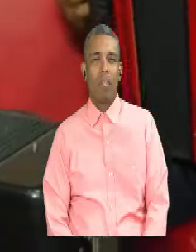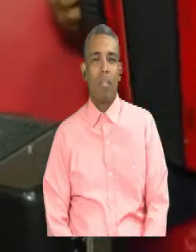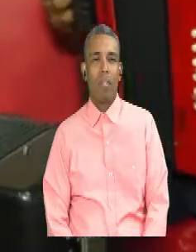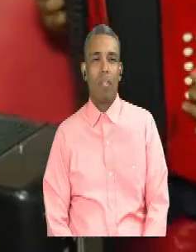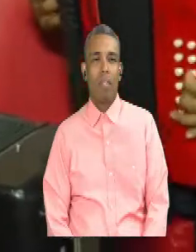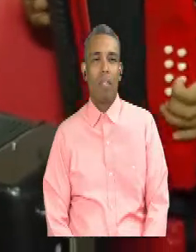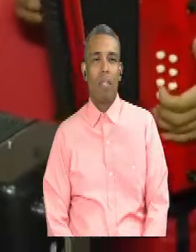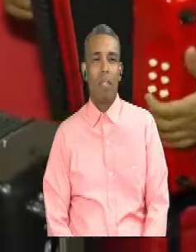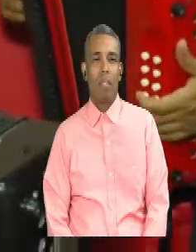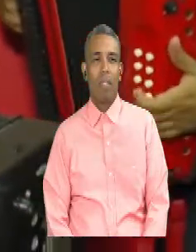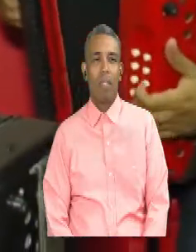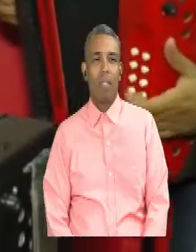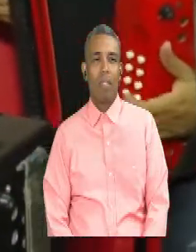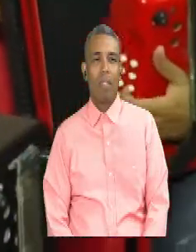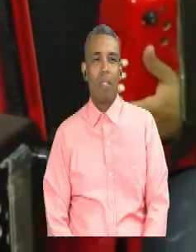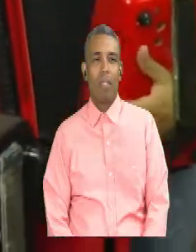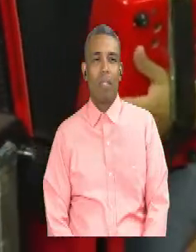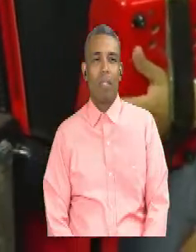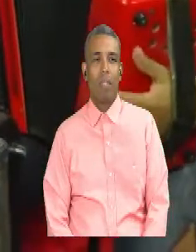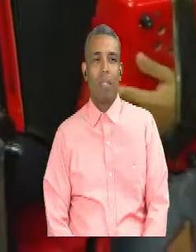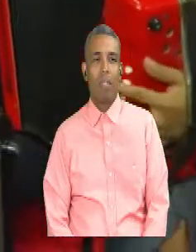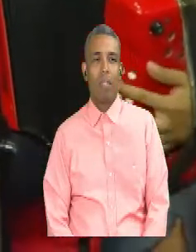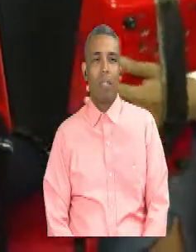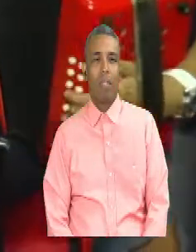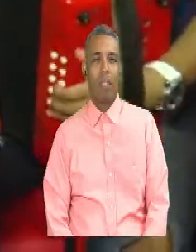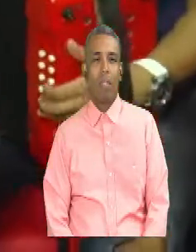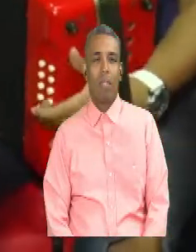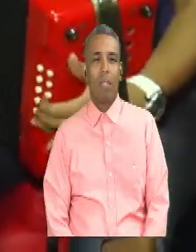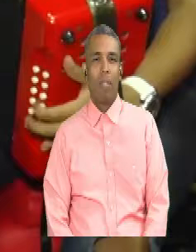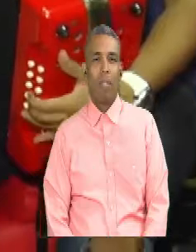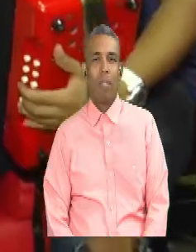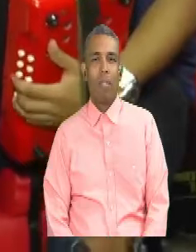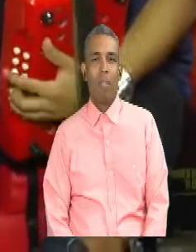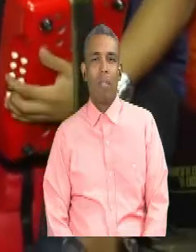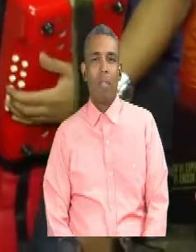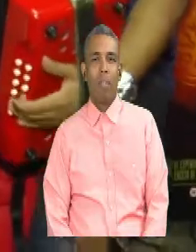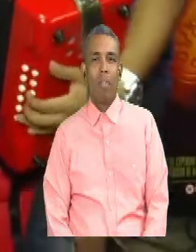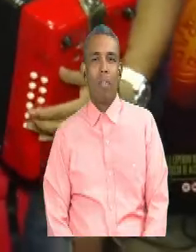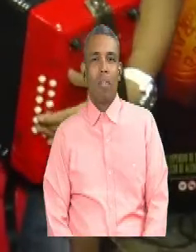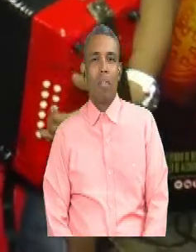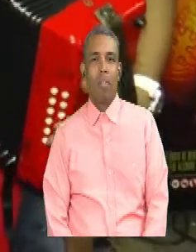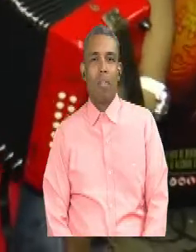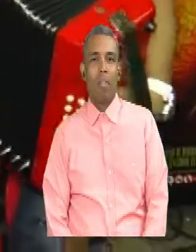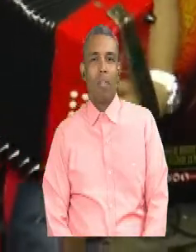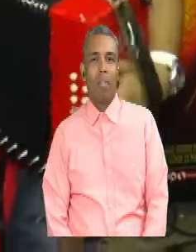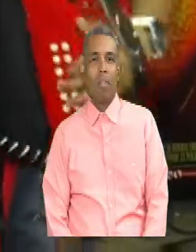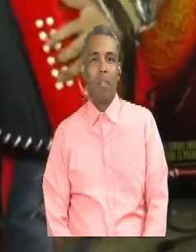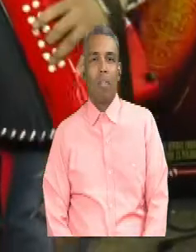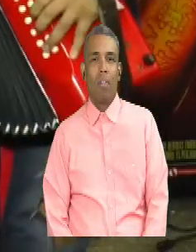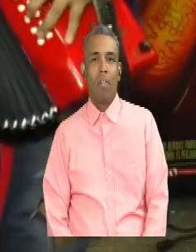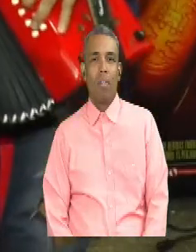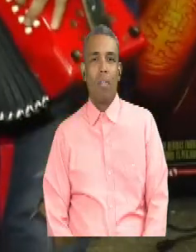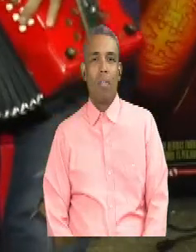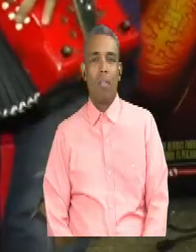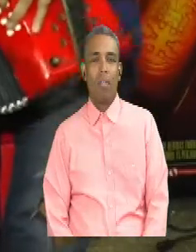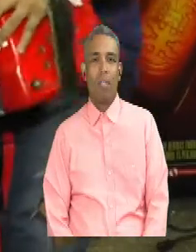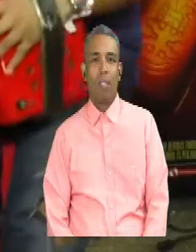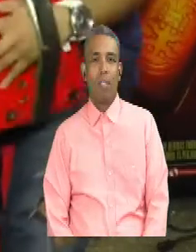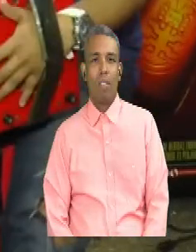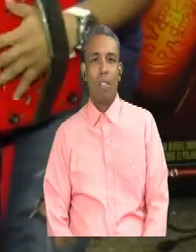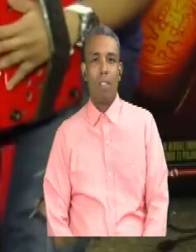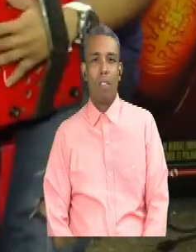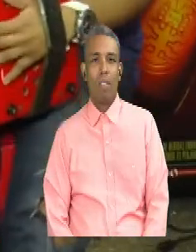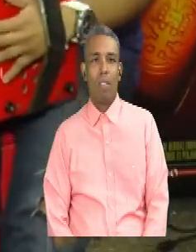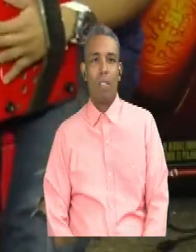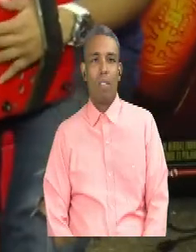mis 2 hijitos. Traigo siempre bien cargado mi burrito, vendo mi carga y me alisto porque mi mujer me espera.